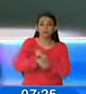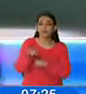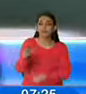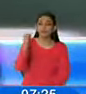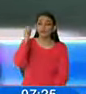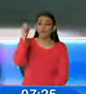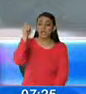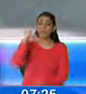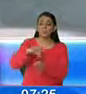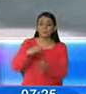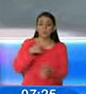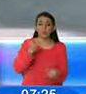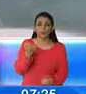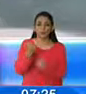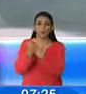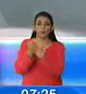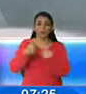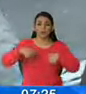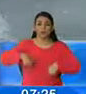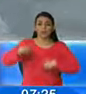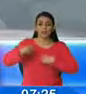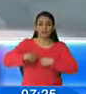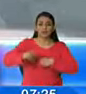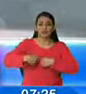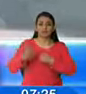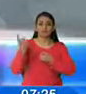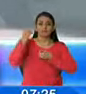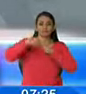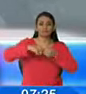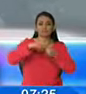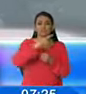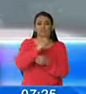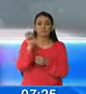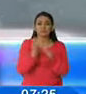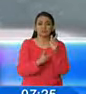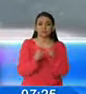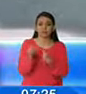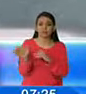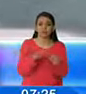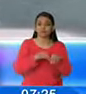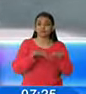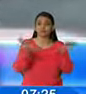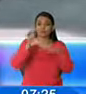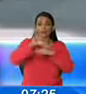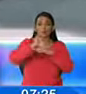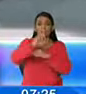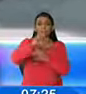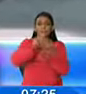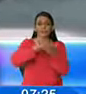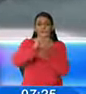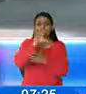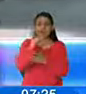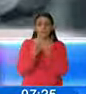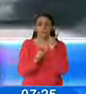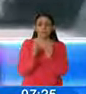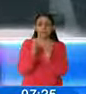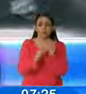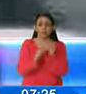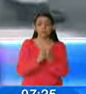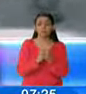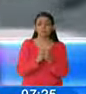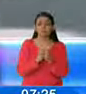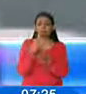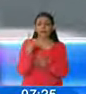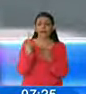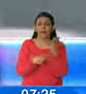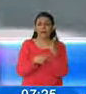Derecho a Votar. Principalmente en Quito están inscritos cerca de 200 personas, a nivel nacional son más de 1.500 personas. La idea es que se